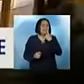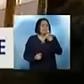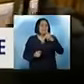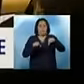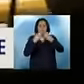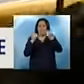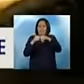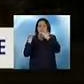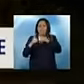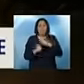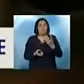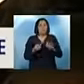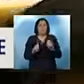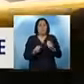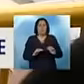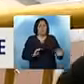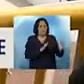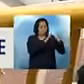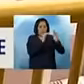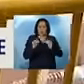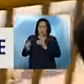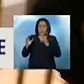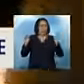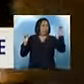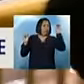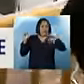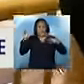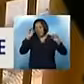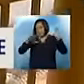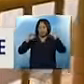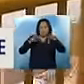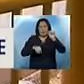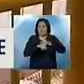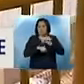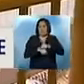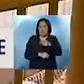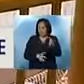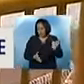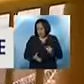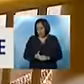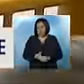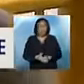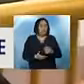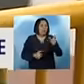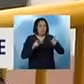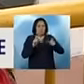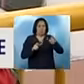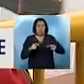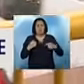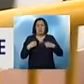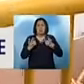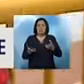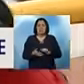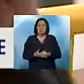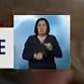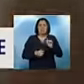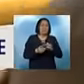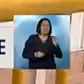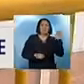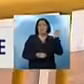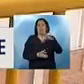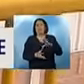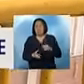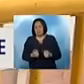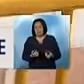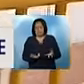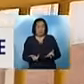lados, del cerro también, incluso de la parte alta. Hay algunos sujetos que están con el sin polo, ¿no? Están lanzando piedras a los carros,